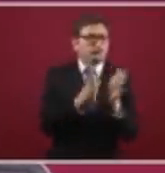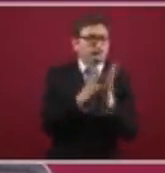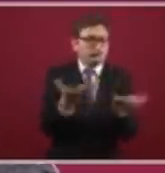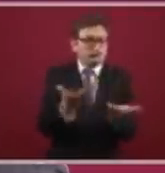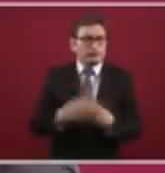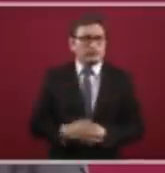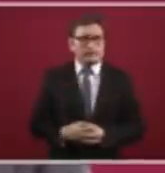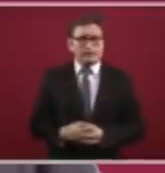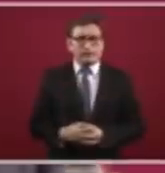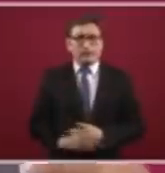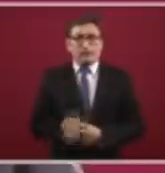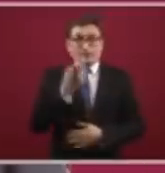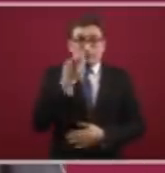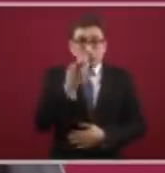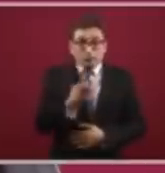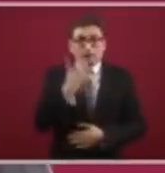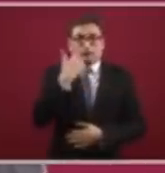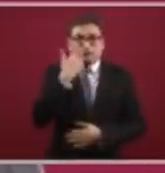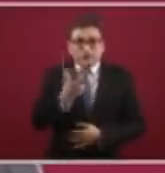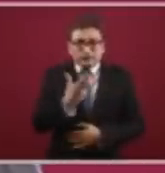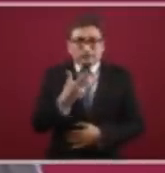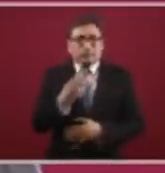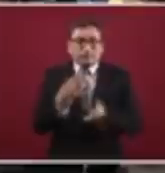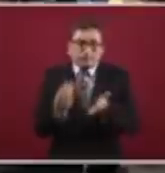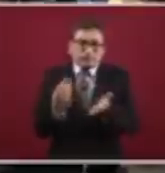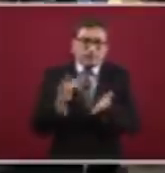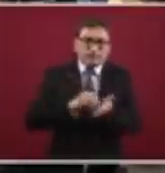entonces lo que queremos dejar establecido